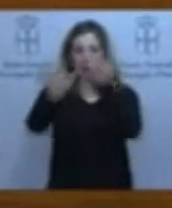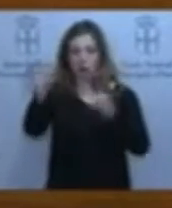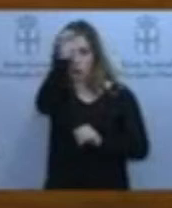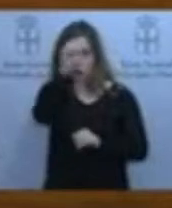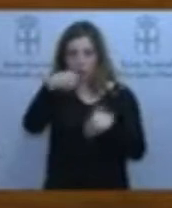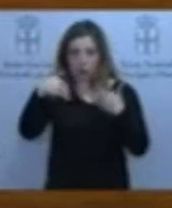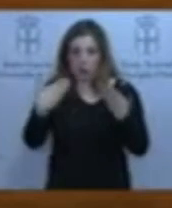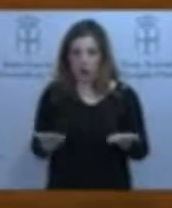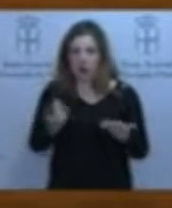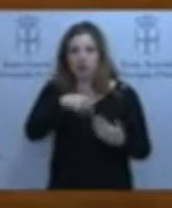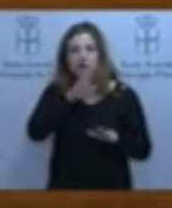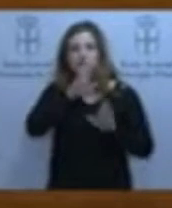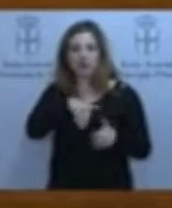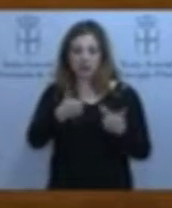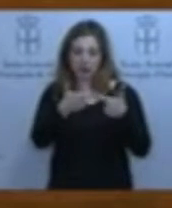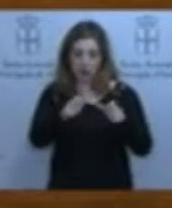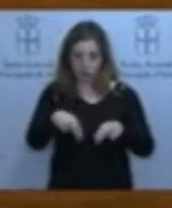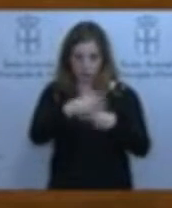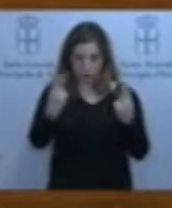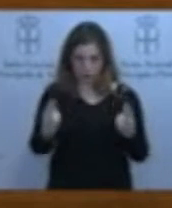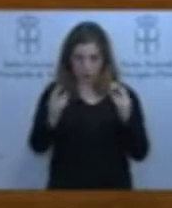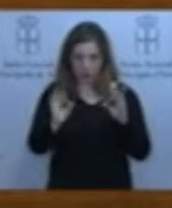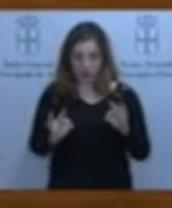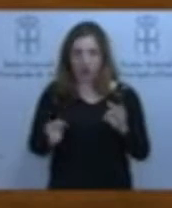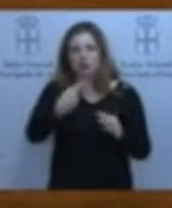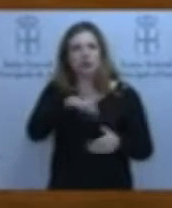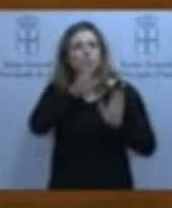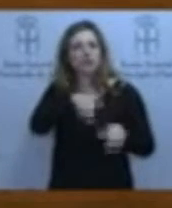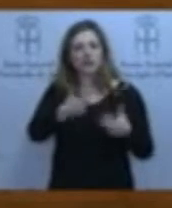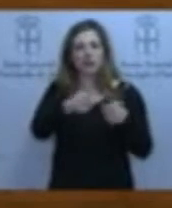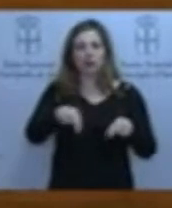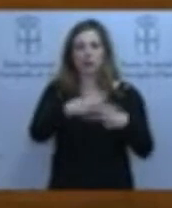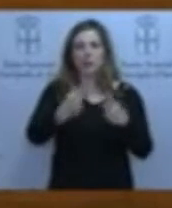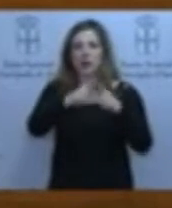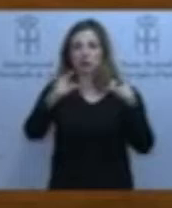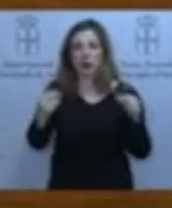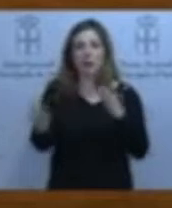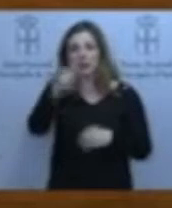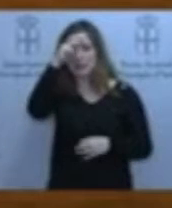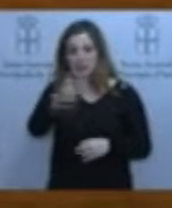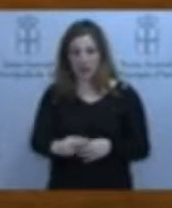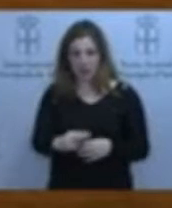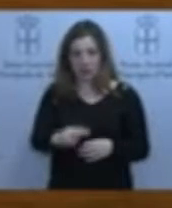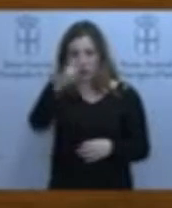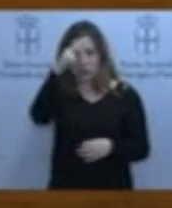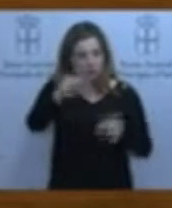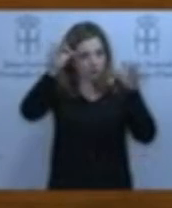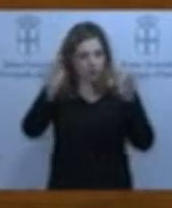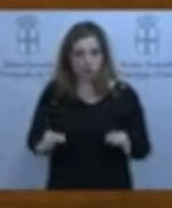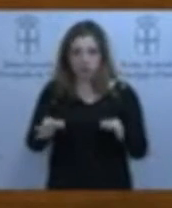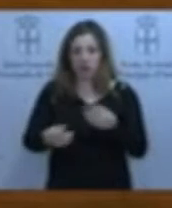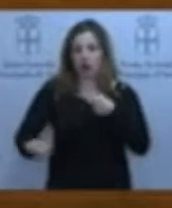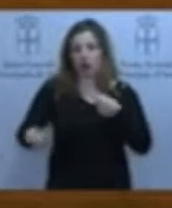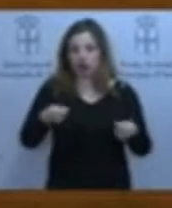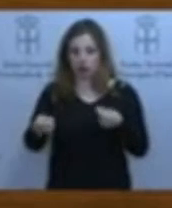Nosotros estamos a favor del sector público asturiano. Estamos a favor de un sector público asturiano donde se respeten absoluta y escrupulosamente los